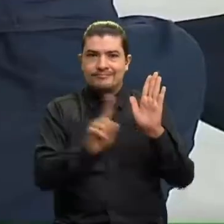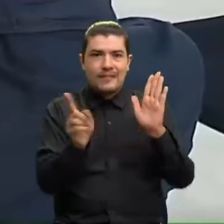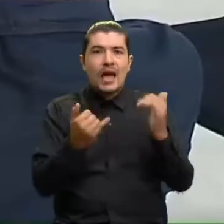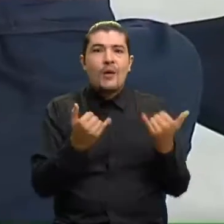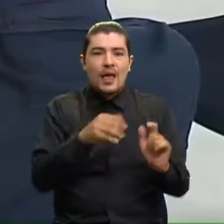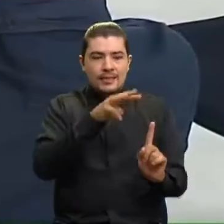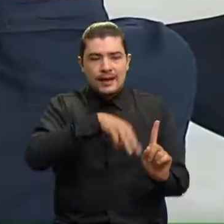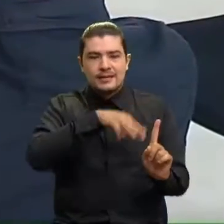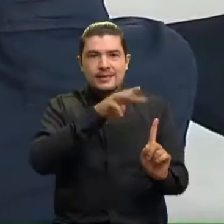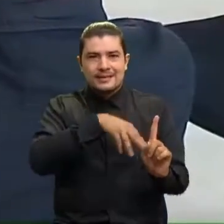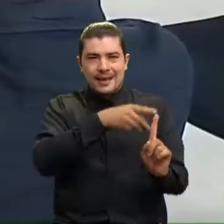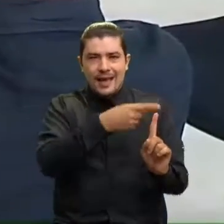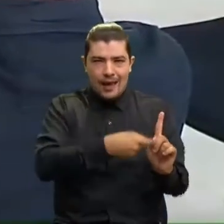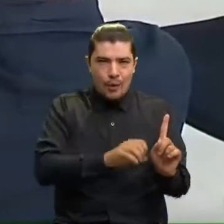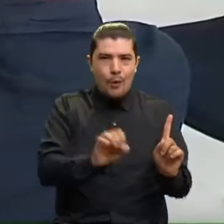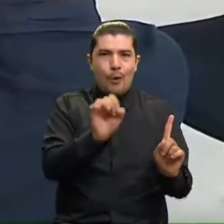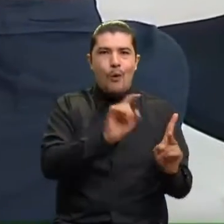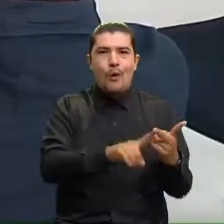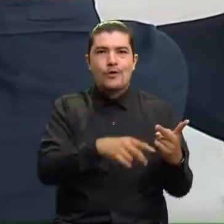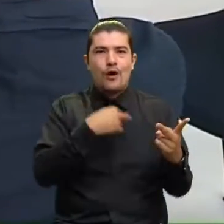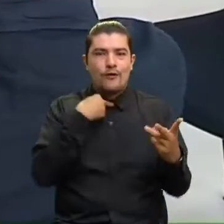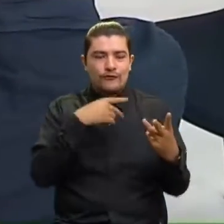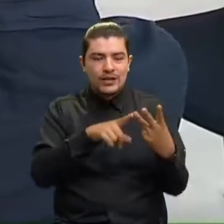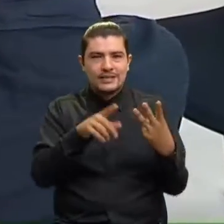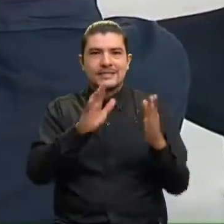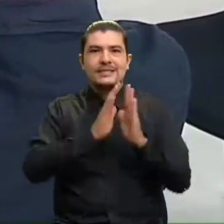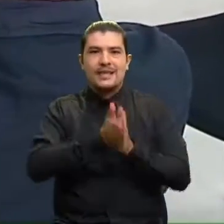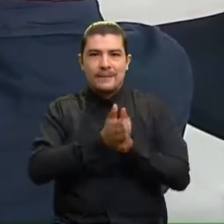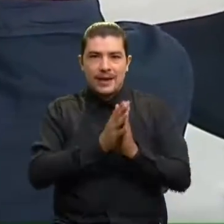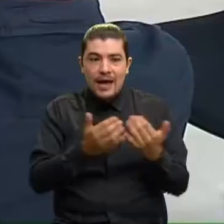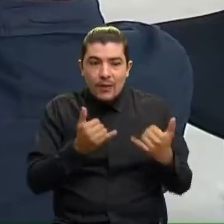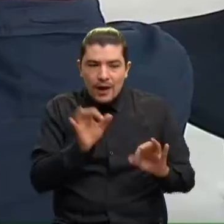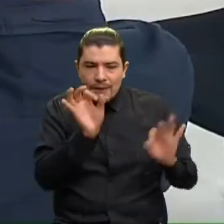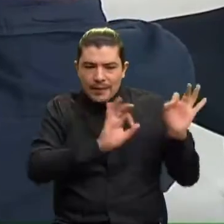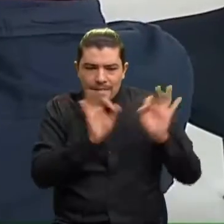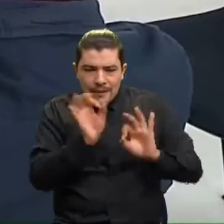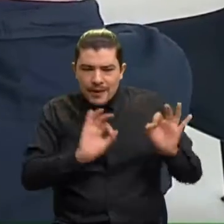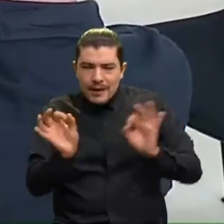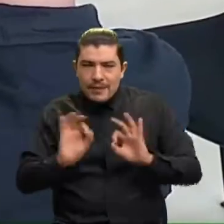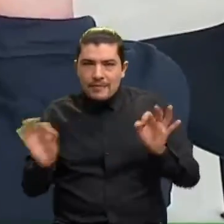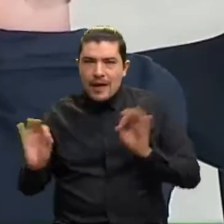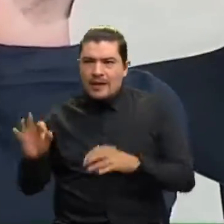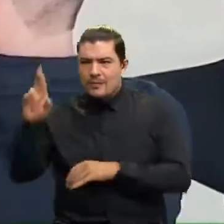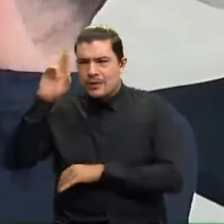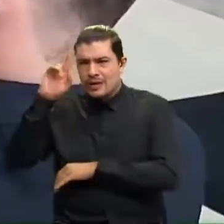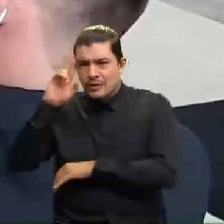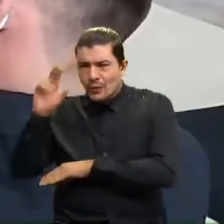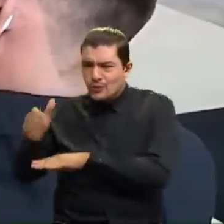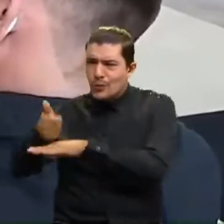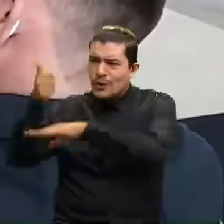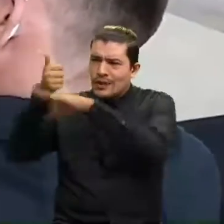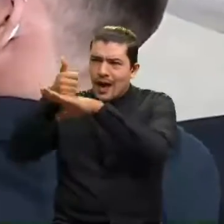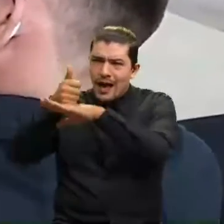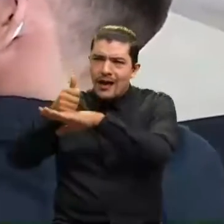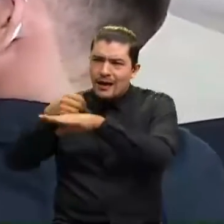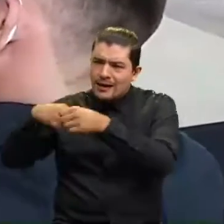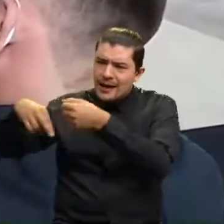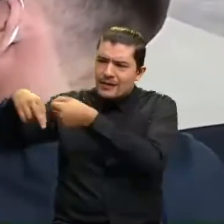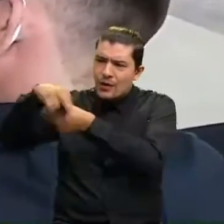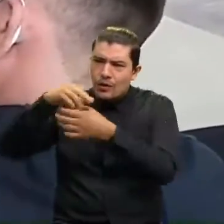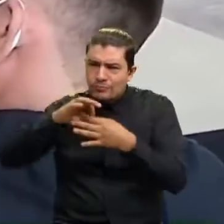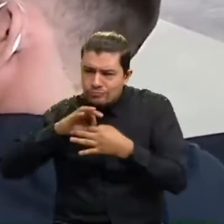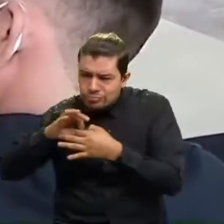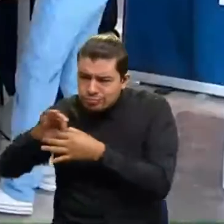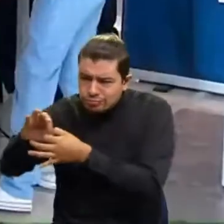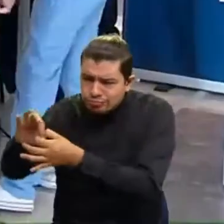en compañía del secretario de Salud, la Procuraduría Regional, los mandatarios locales y diversas autoridades locales de cada una de